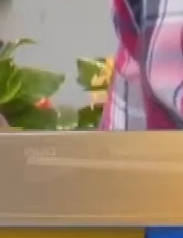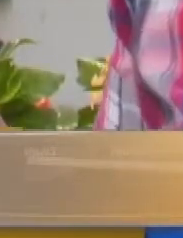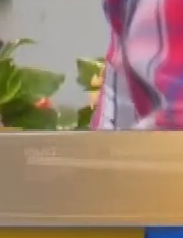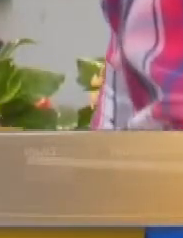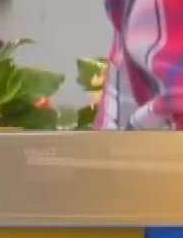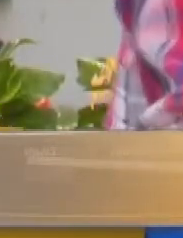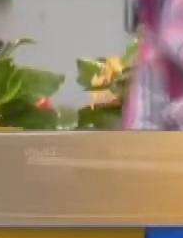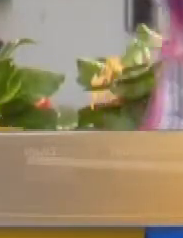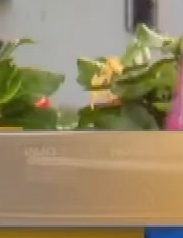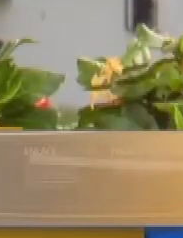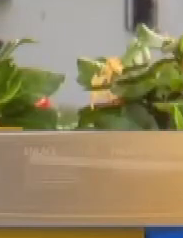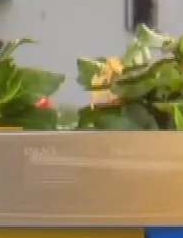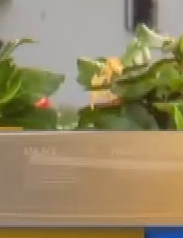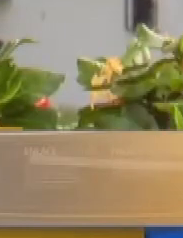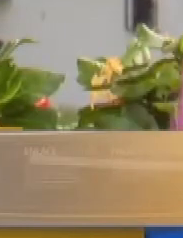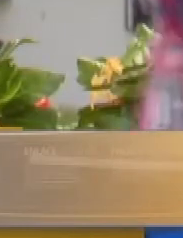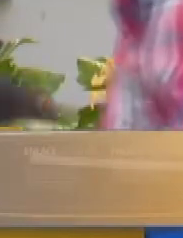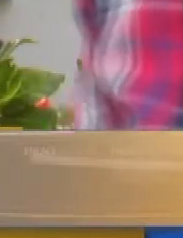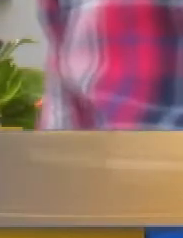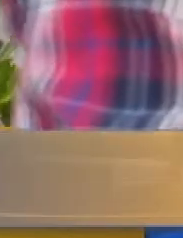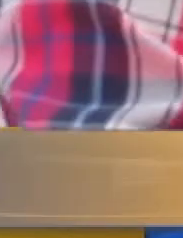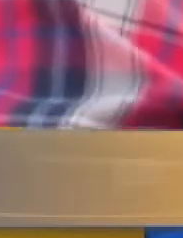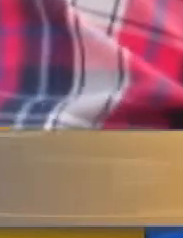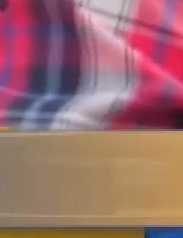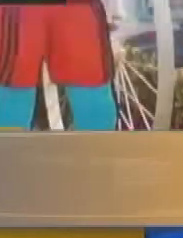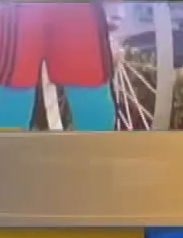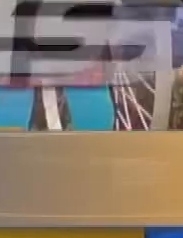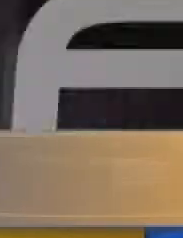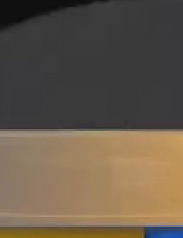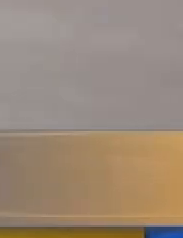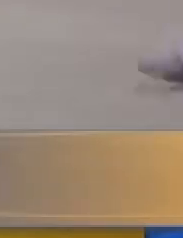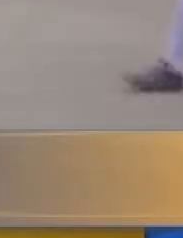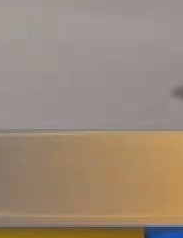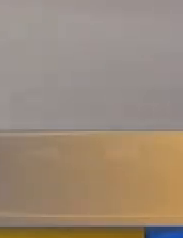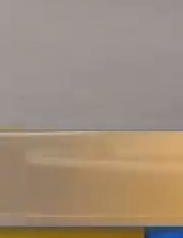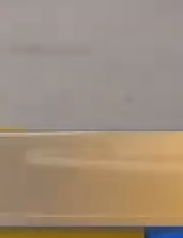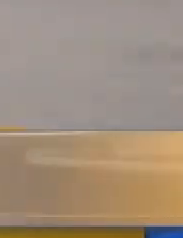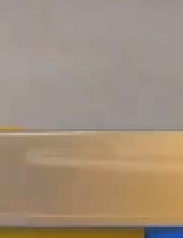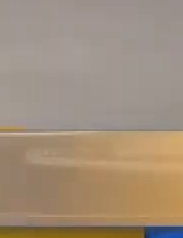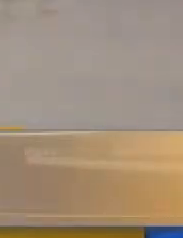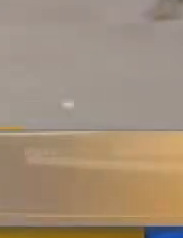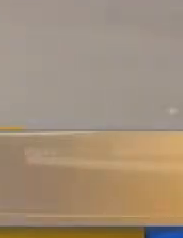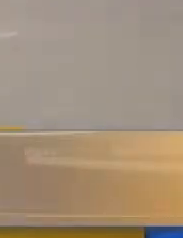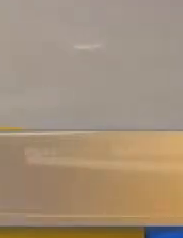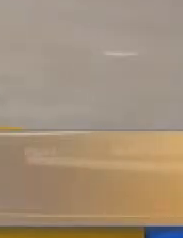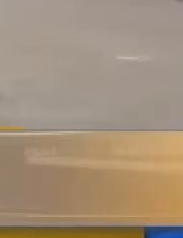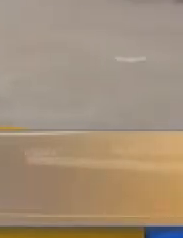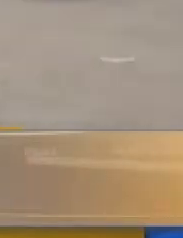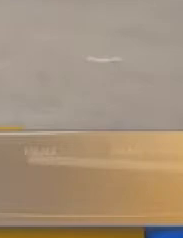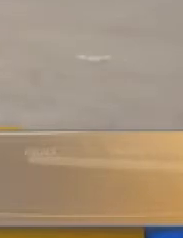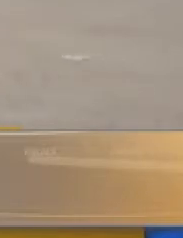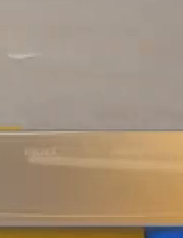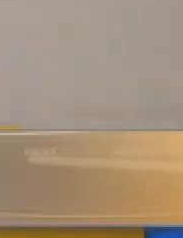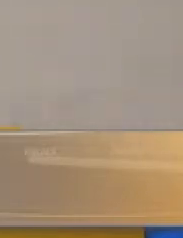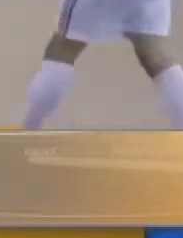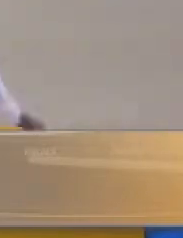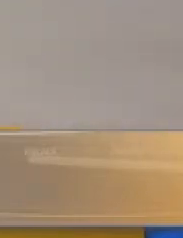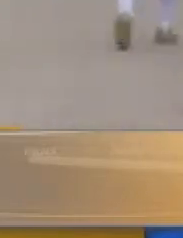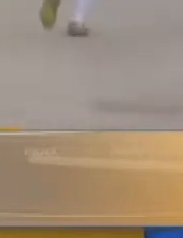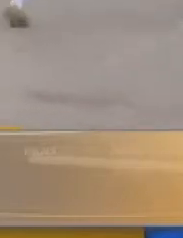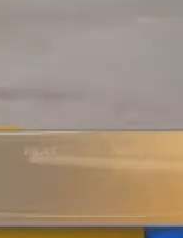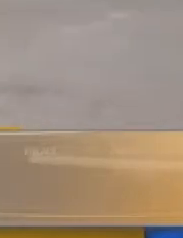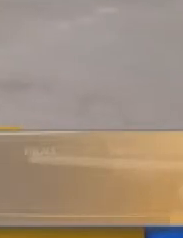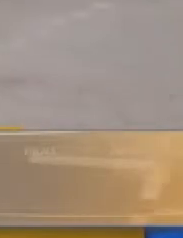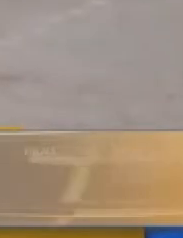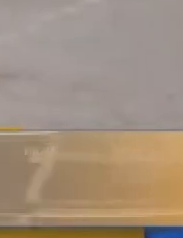servicios de celaduría a las obras del Parque del Agua reclama el pago de salarios pendientes. En los deportes, se cumple torneo de minifútbol del Chipli en